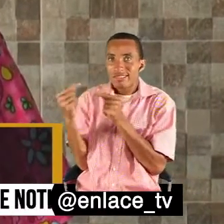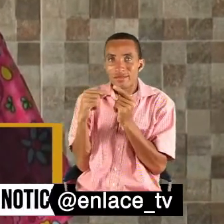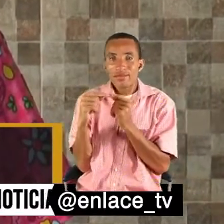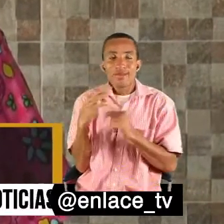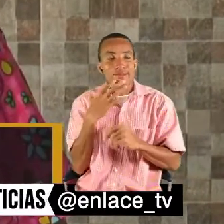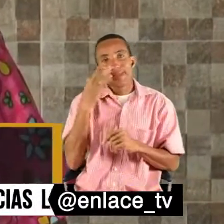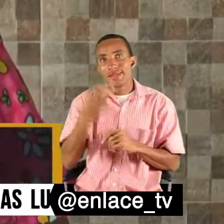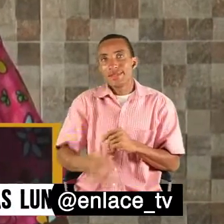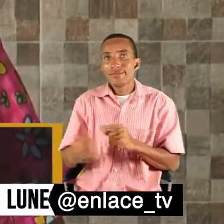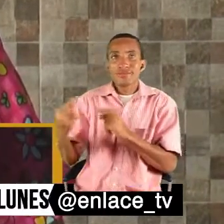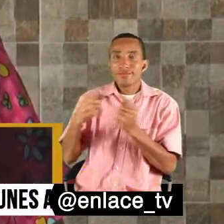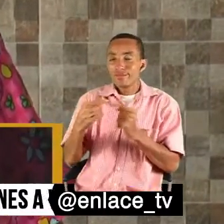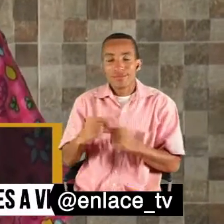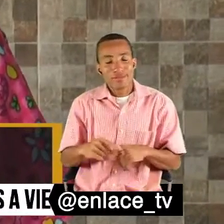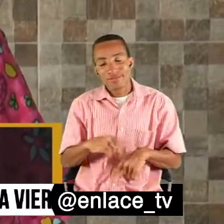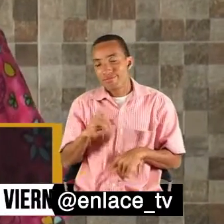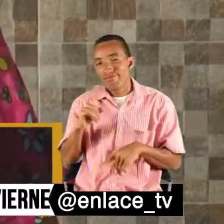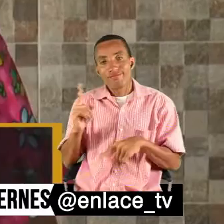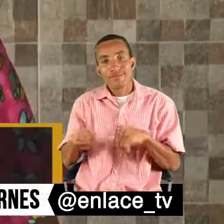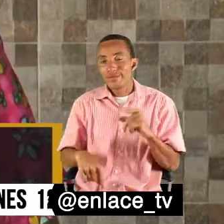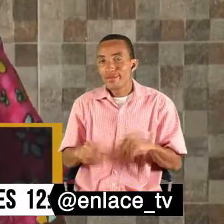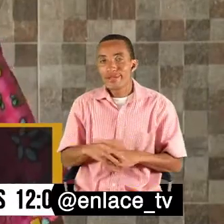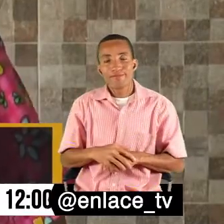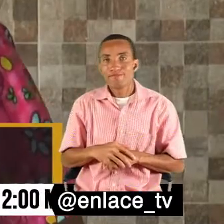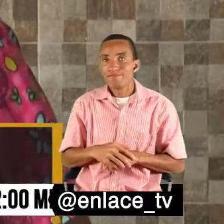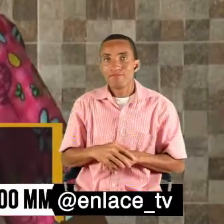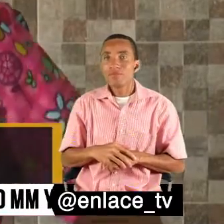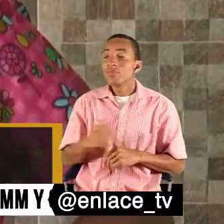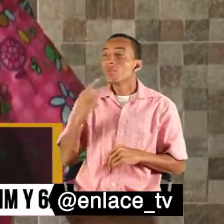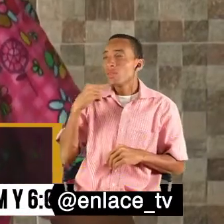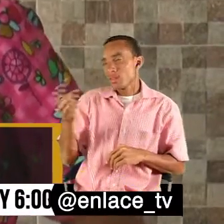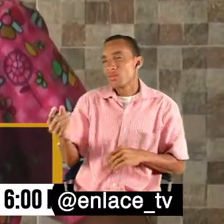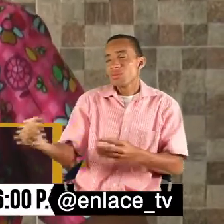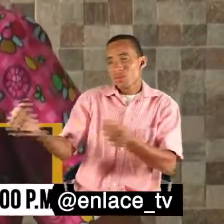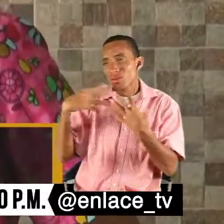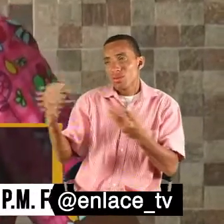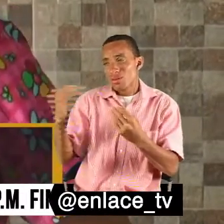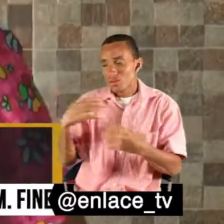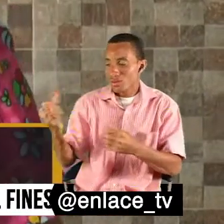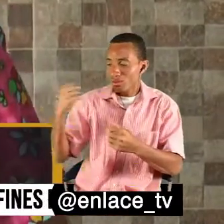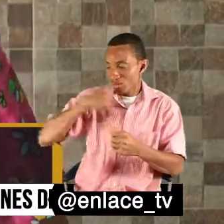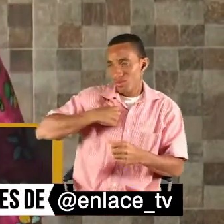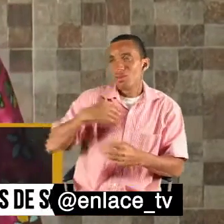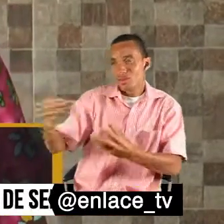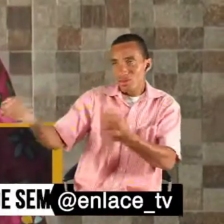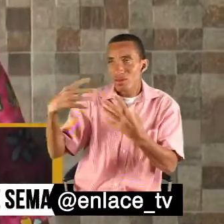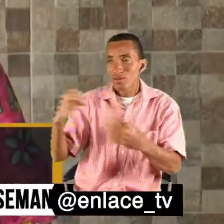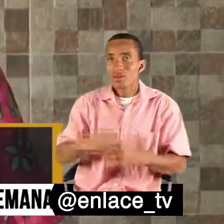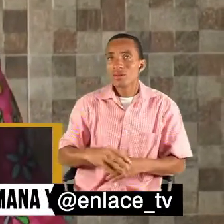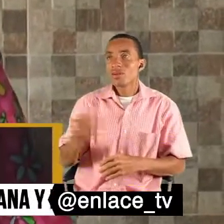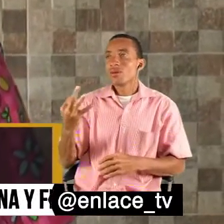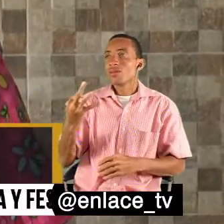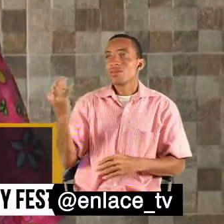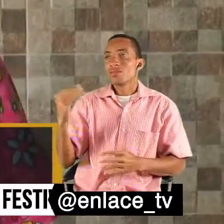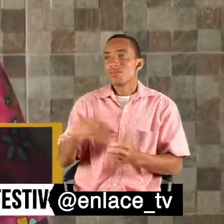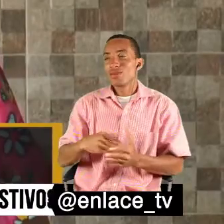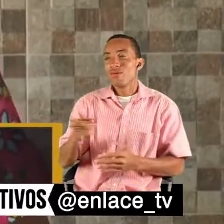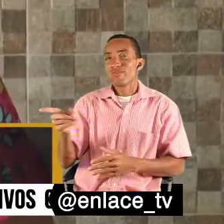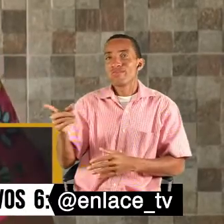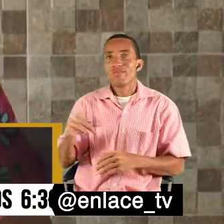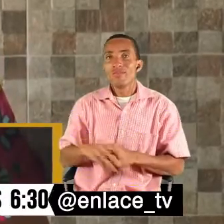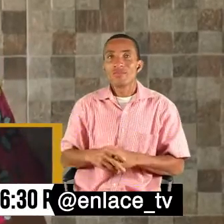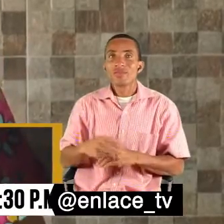que no fue posible y yo les decía era que me devolvieran el bolso, inclusive tenía 300.000 pesos, que